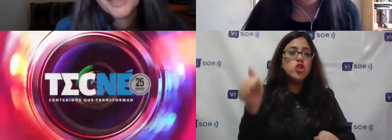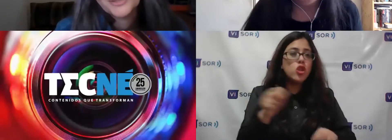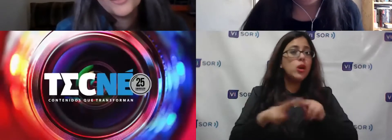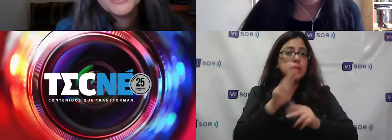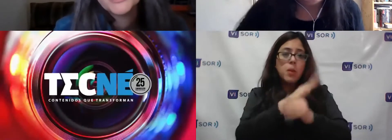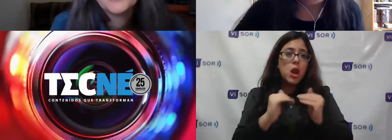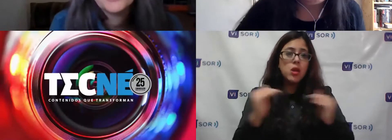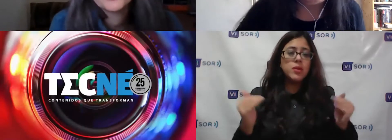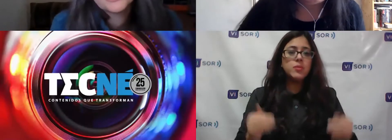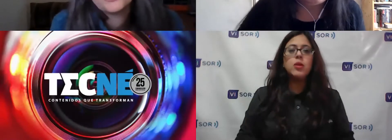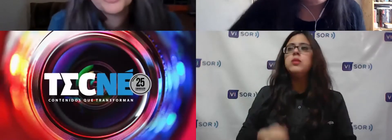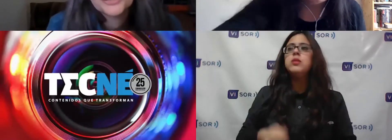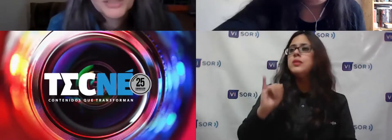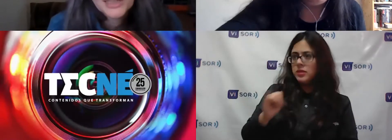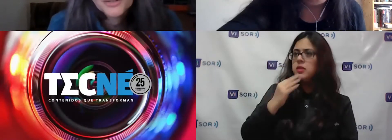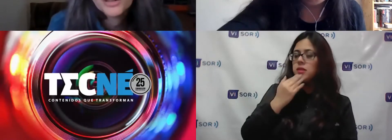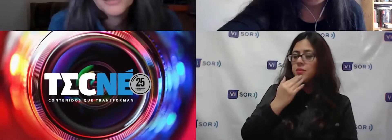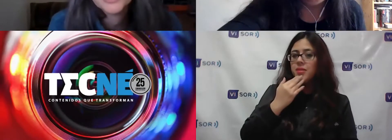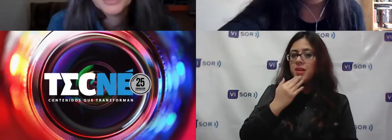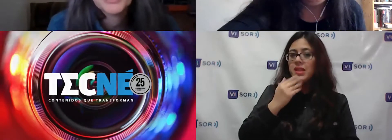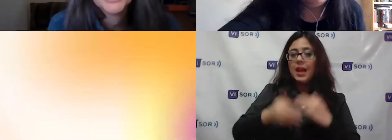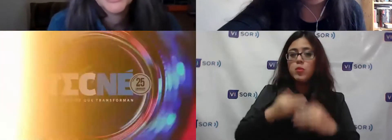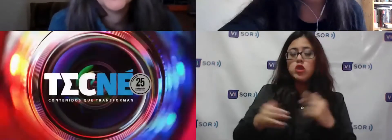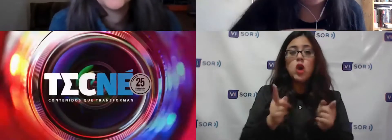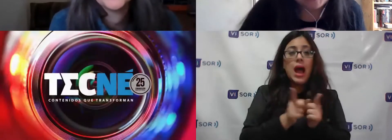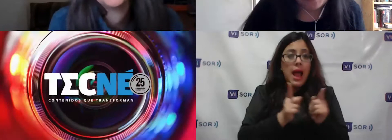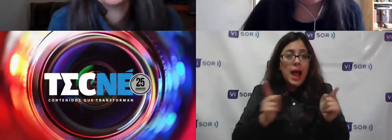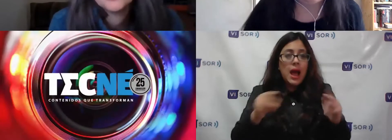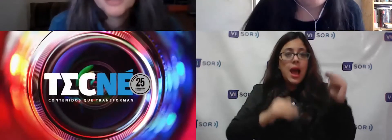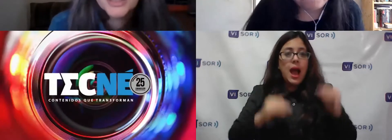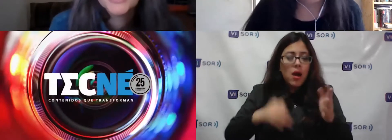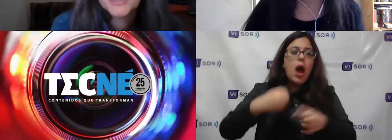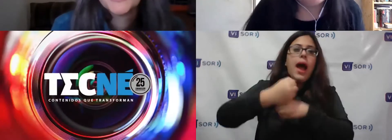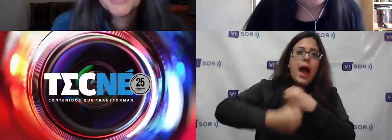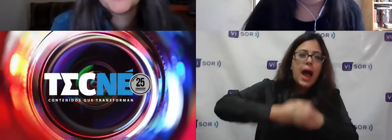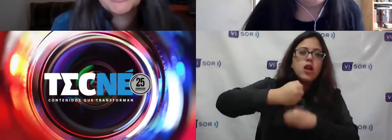claro oye y además pues son procesos tan largos a veces también de años